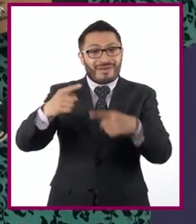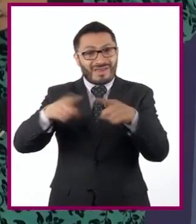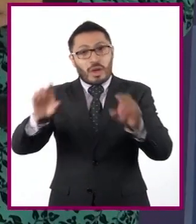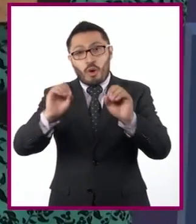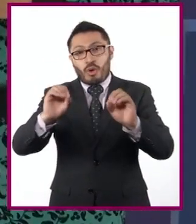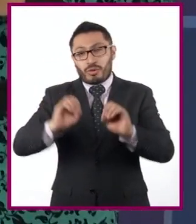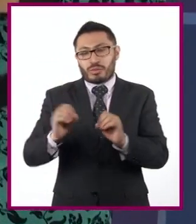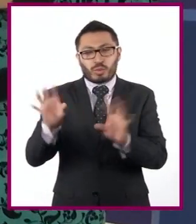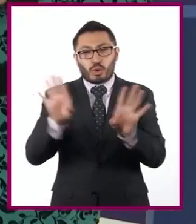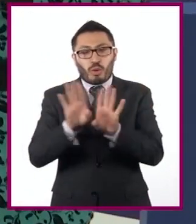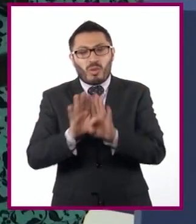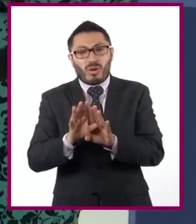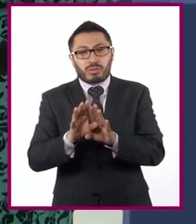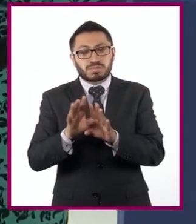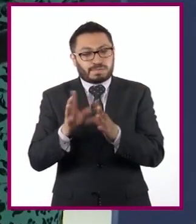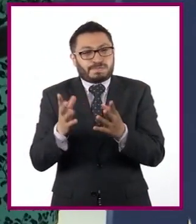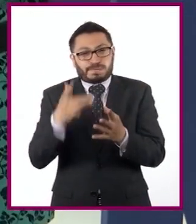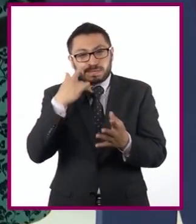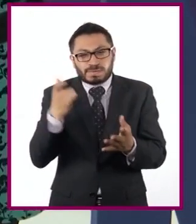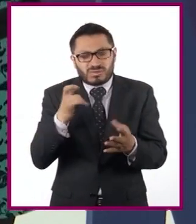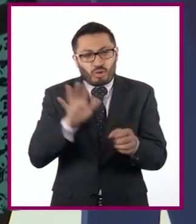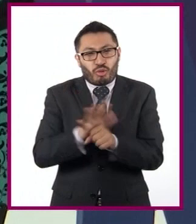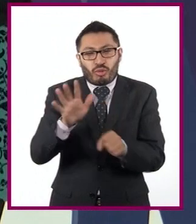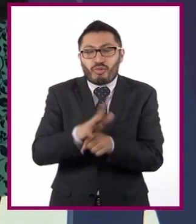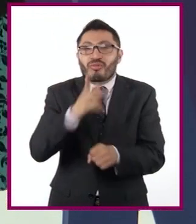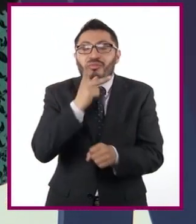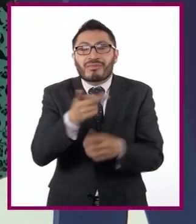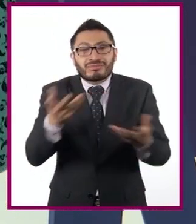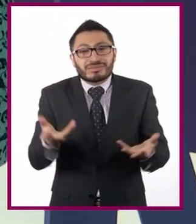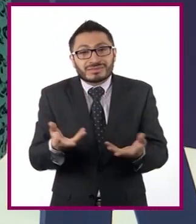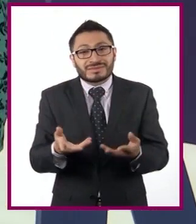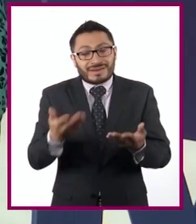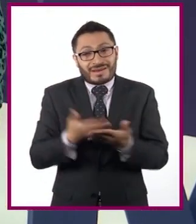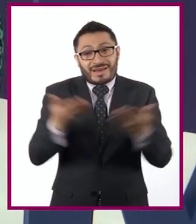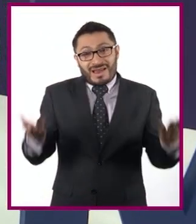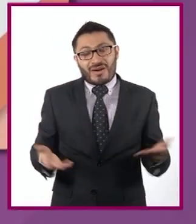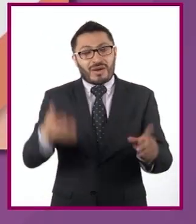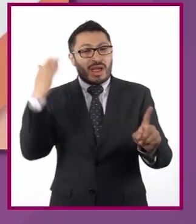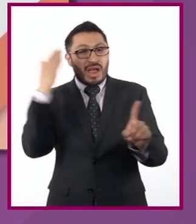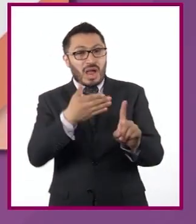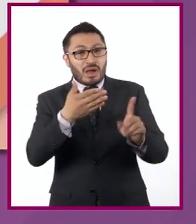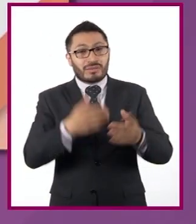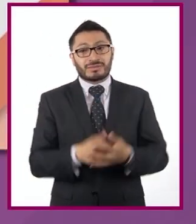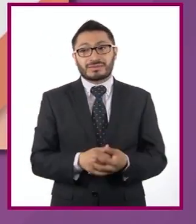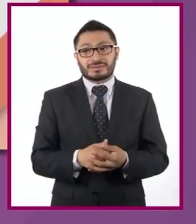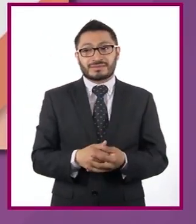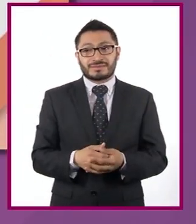claros? ¿Cuáles fueron? Muy bien, ahora realicemos un reto.